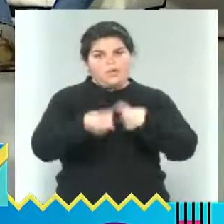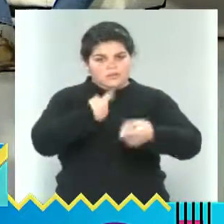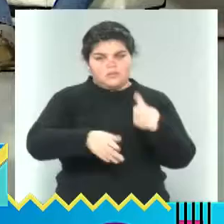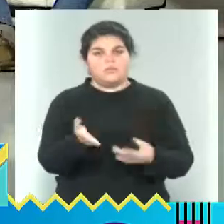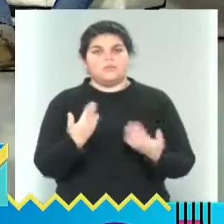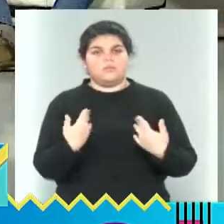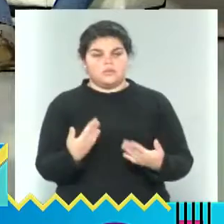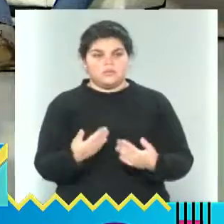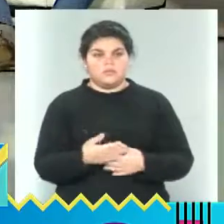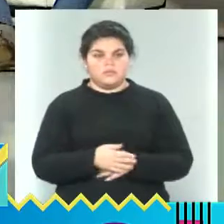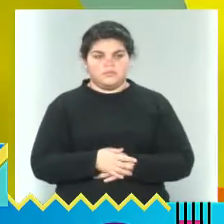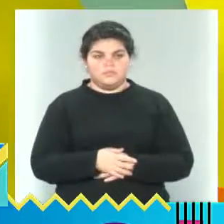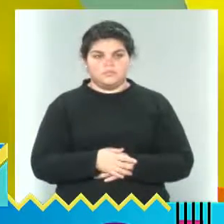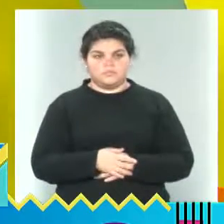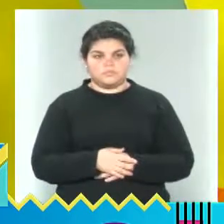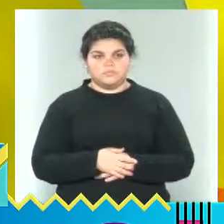reciclar, digamos, con